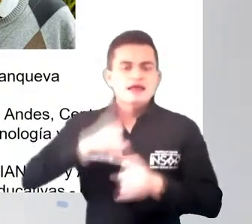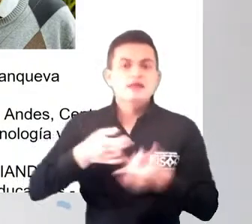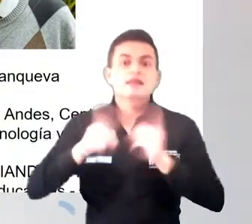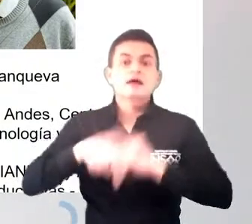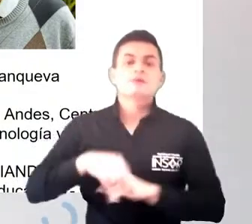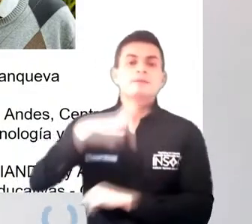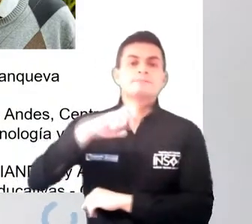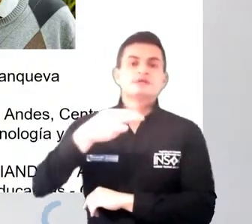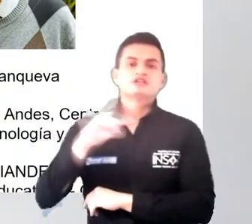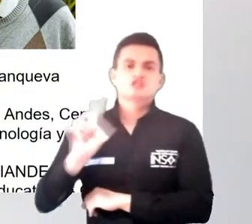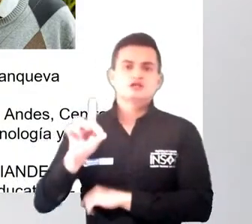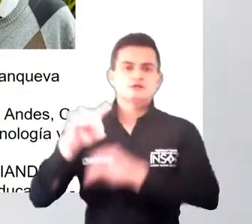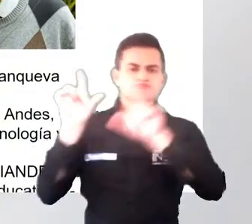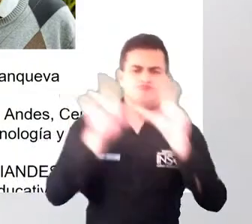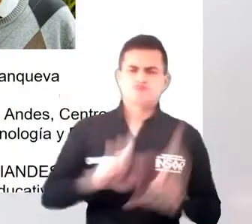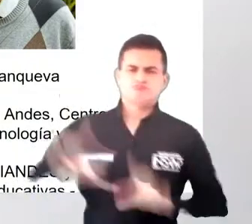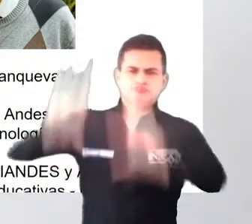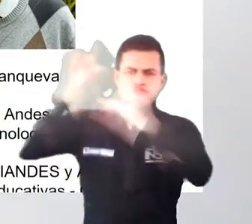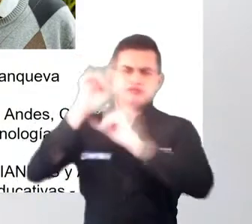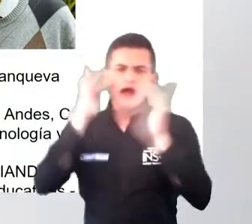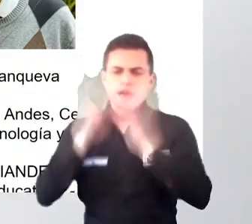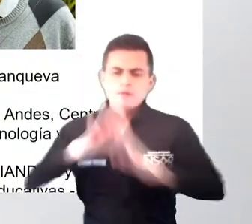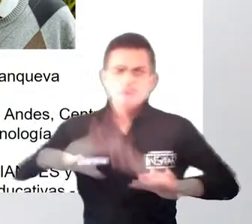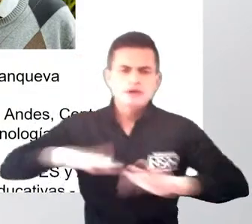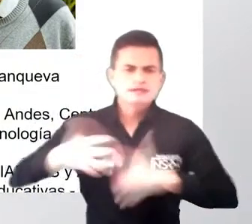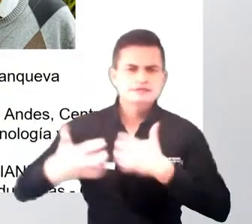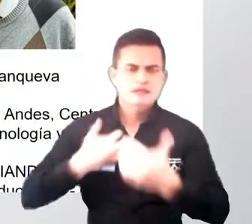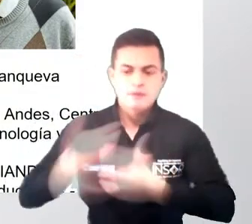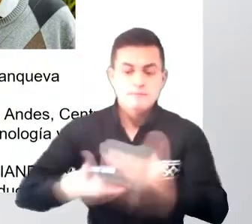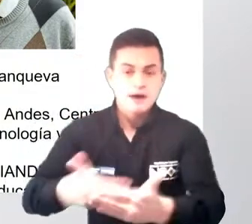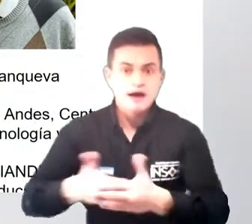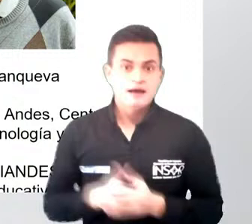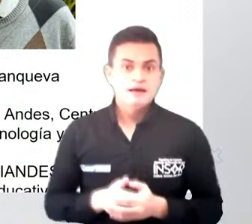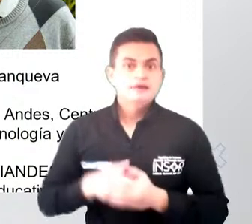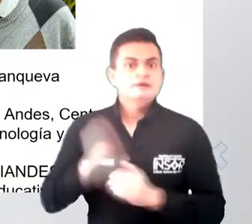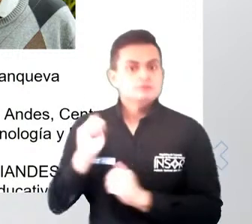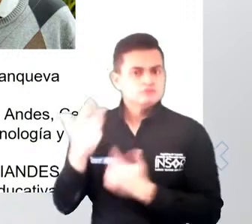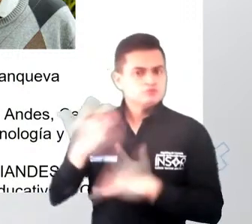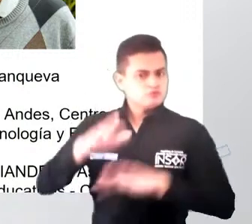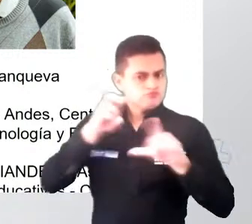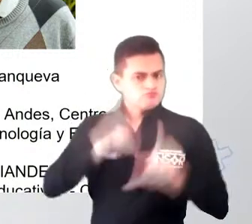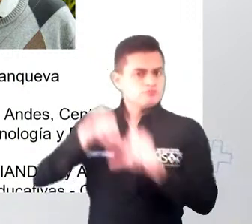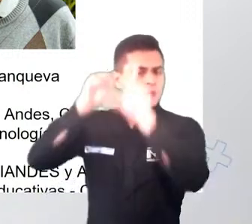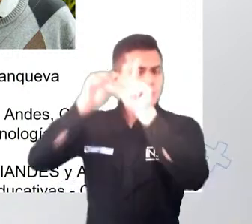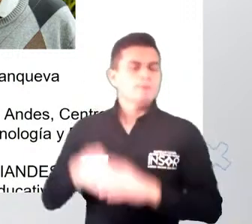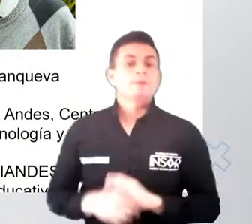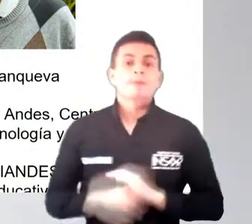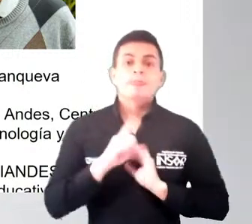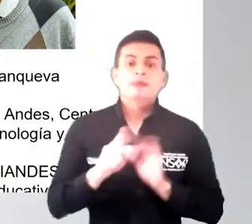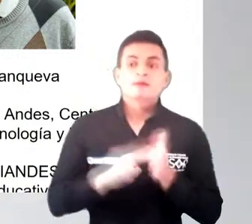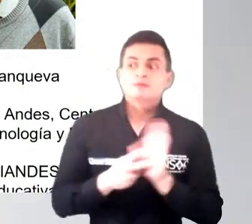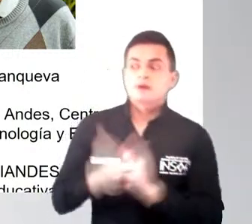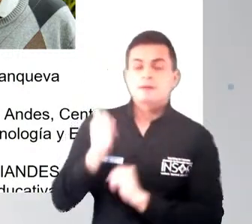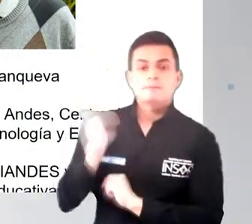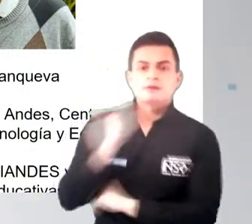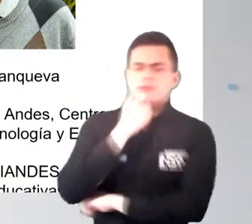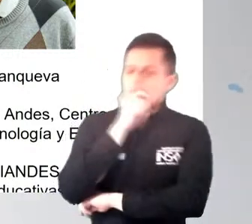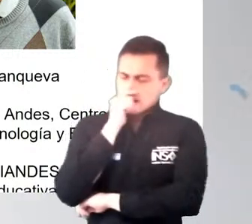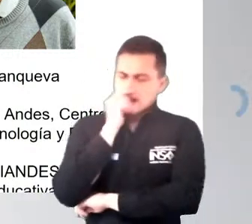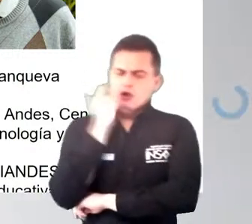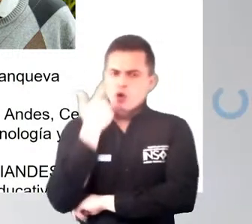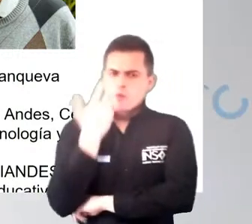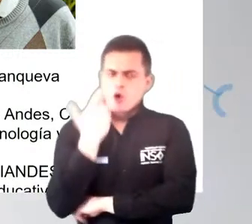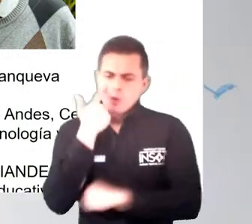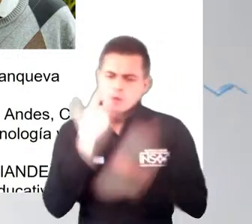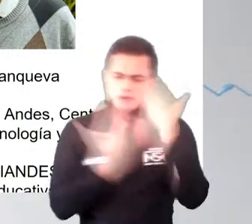de Tecnología Instruccional. Y lo que él hace es estudiar cómo se puede enriquecer el aprendizaje en